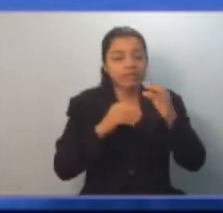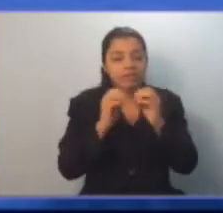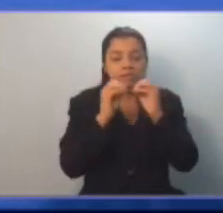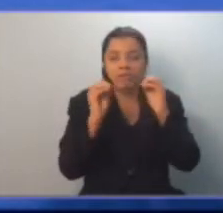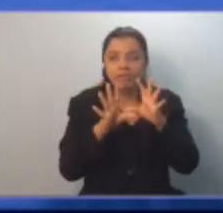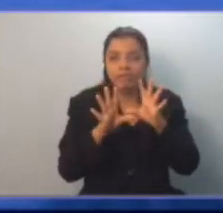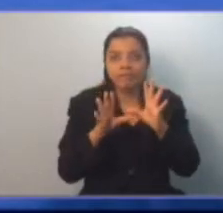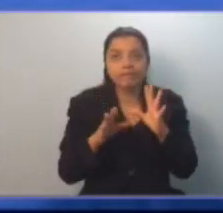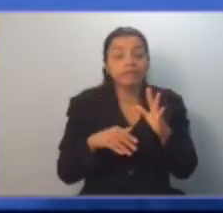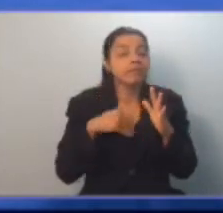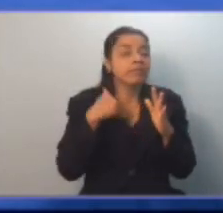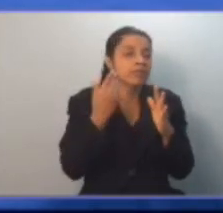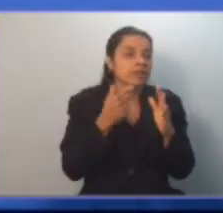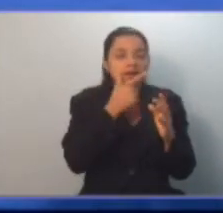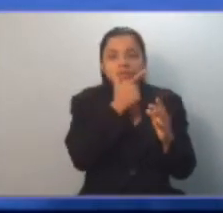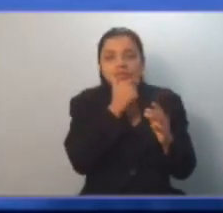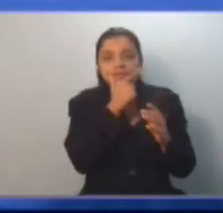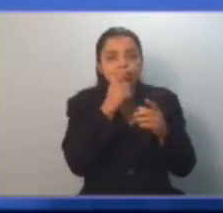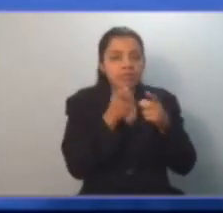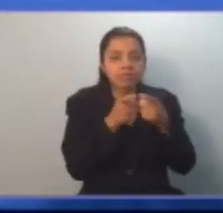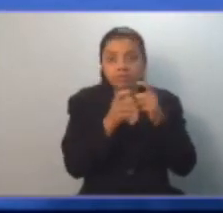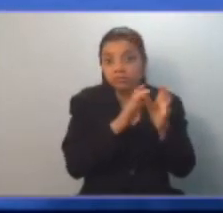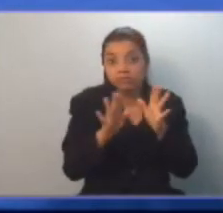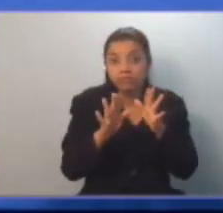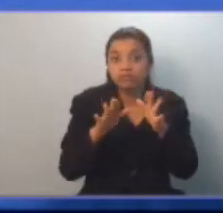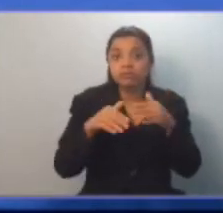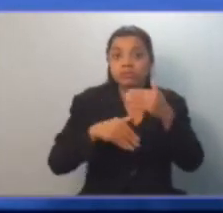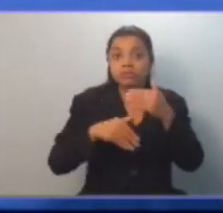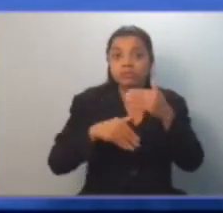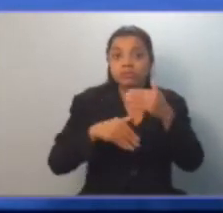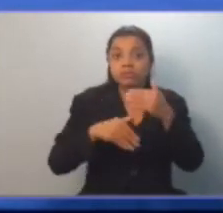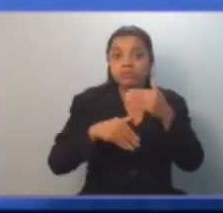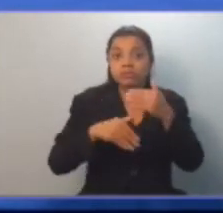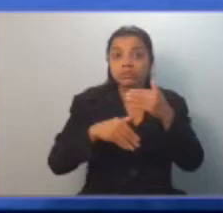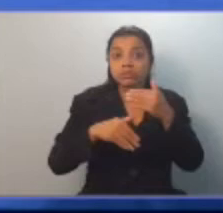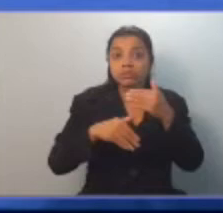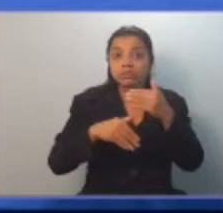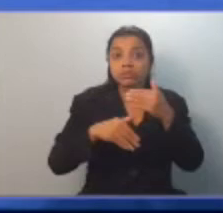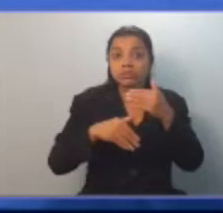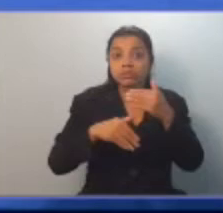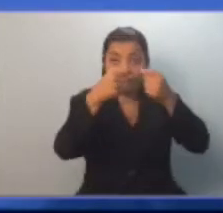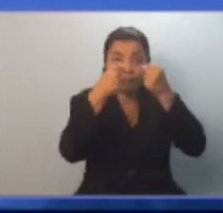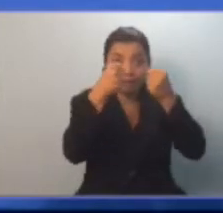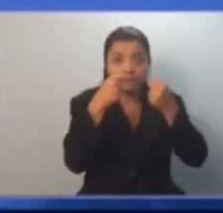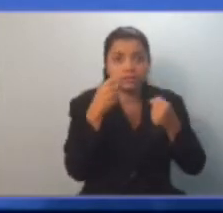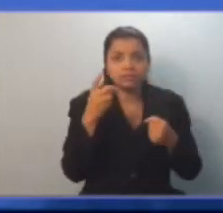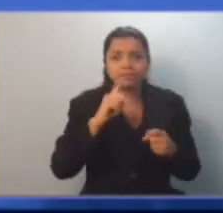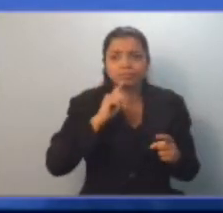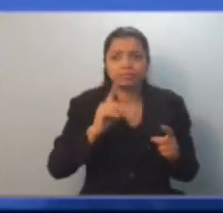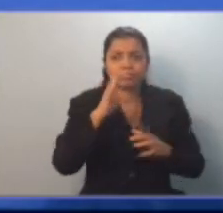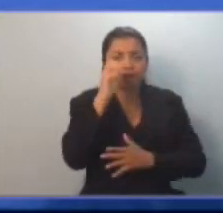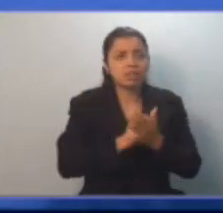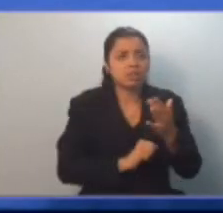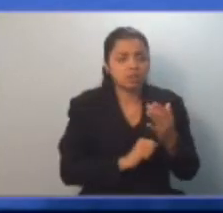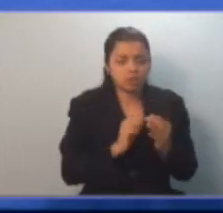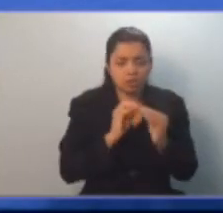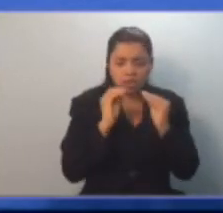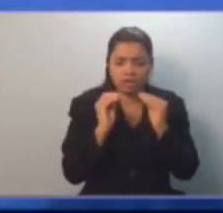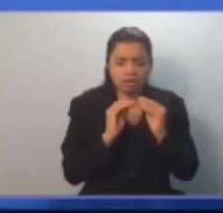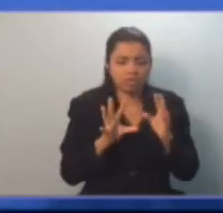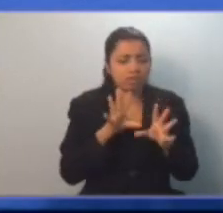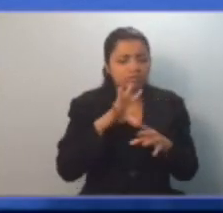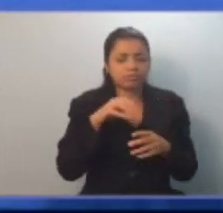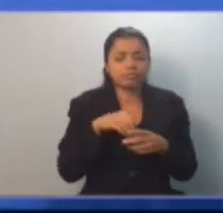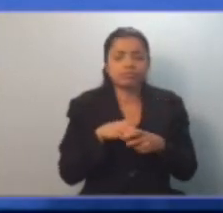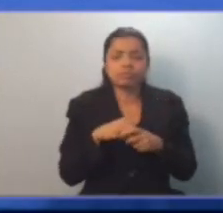casos, un control de las diferentes etapas, los plazos, términos y penas y las sanciones. Todo esto iría digitalizado y se podría tener